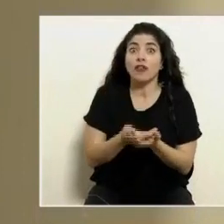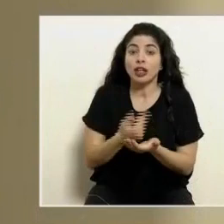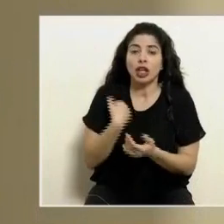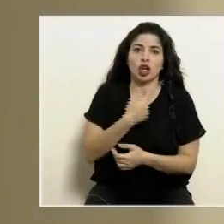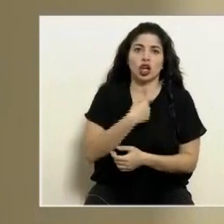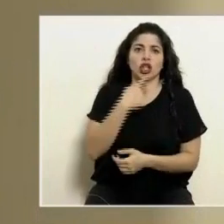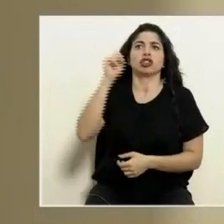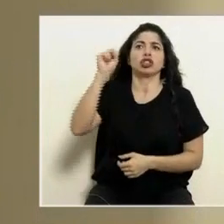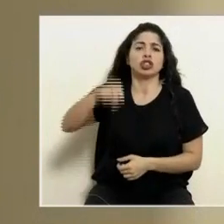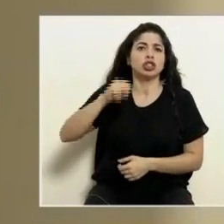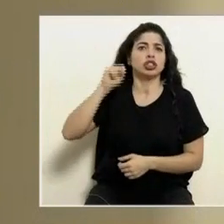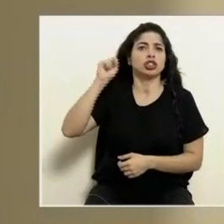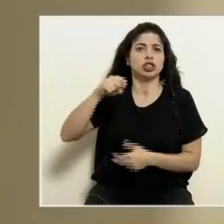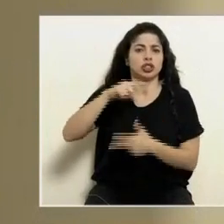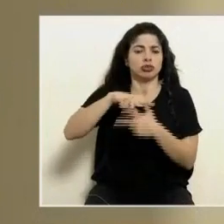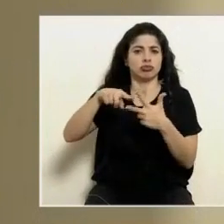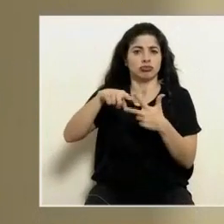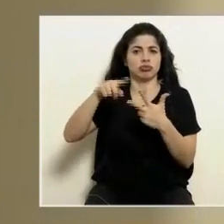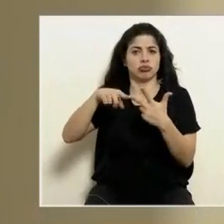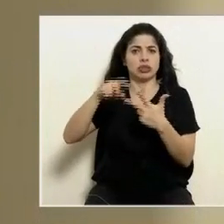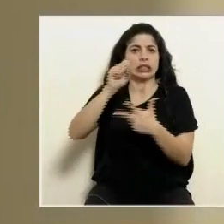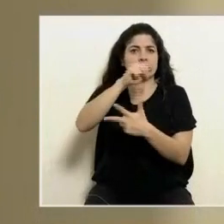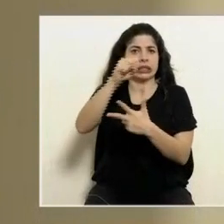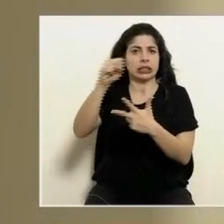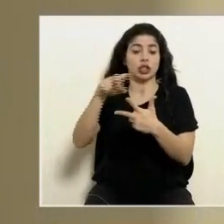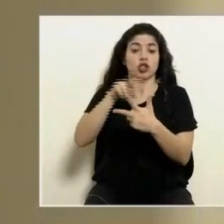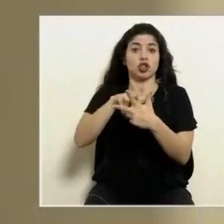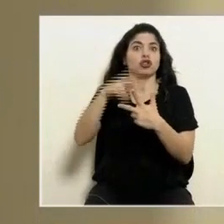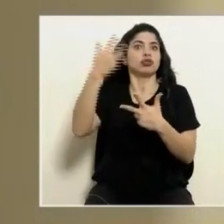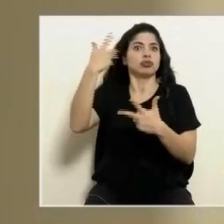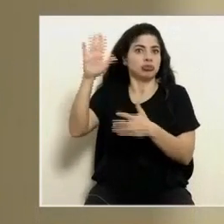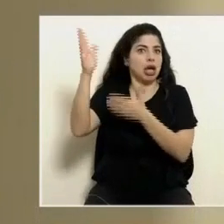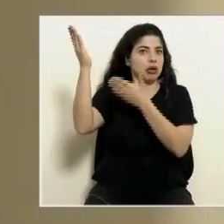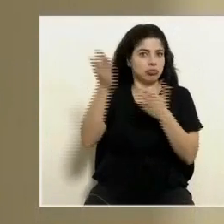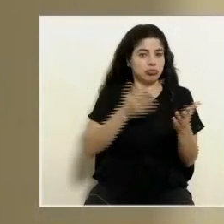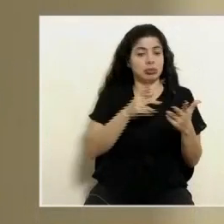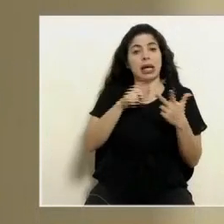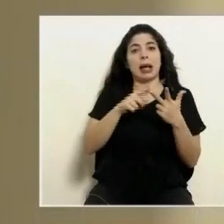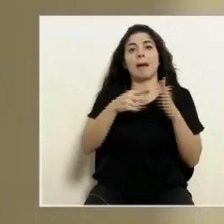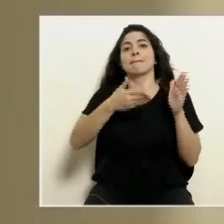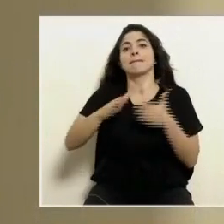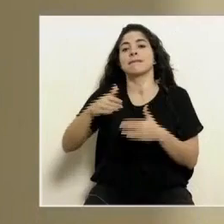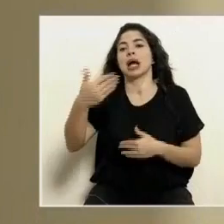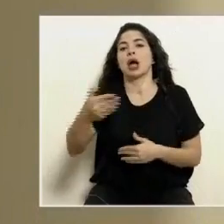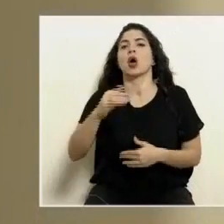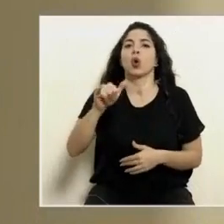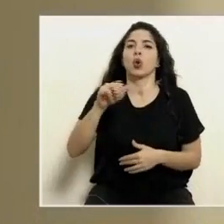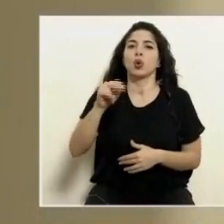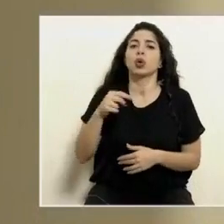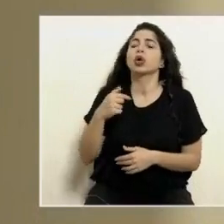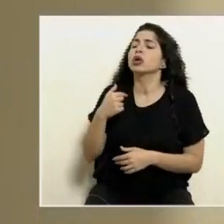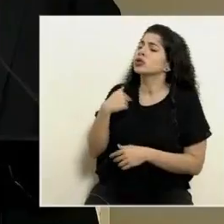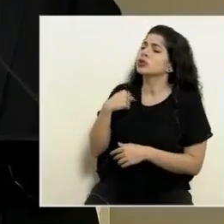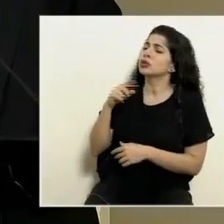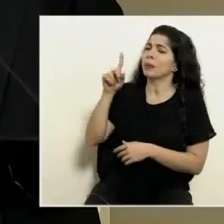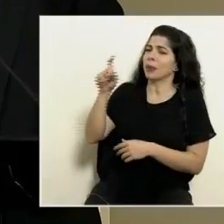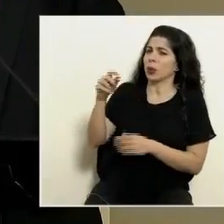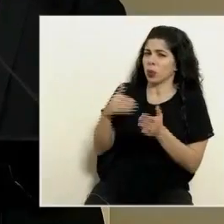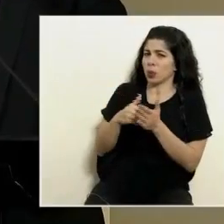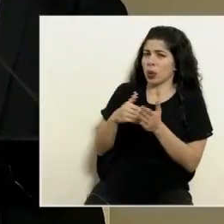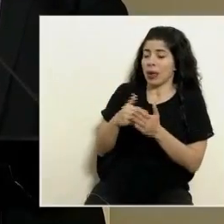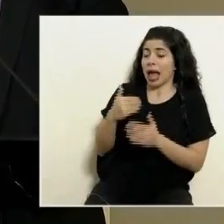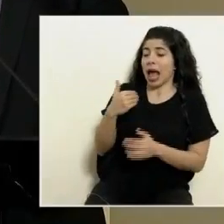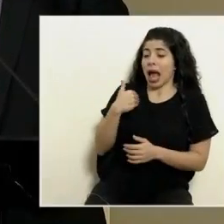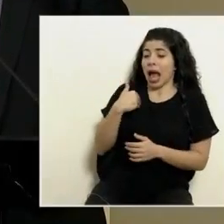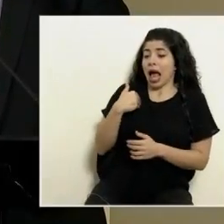hemos aceptado, 2 están ya recibidas y una está prevista para el mes de junio. Ok, le reitero nada más, tenemos